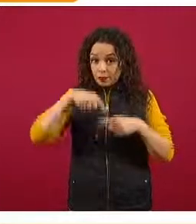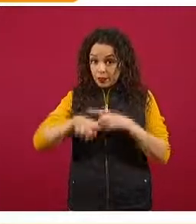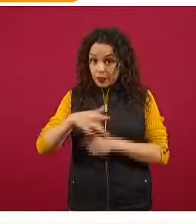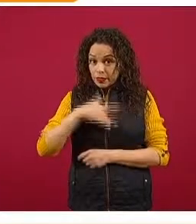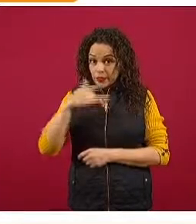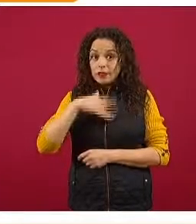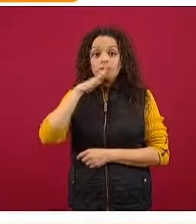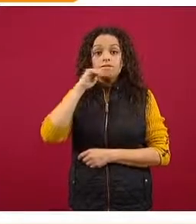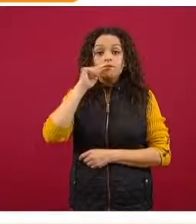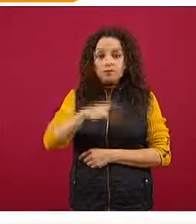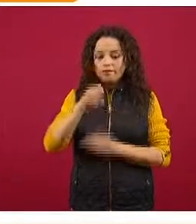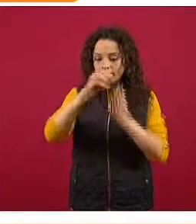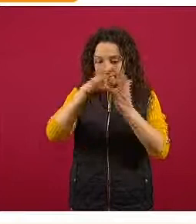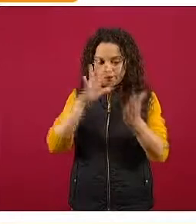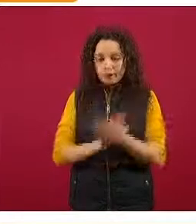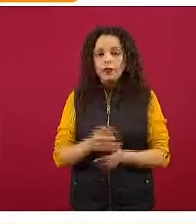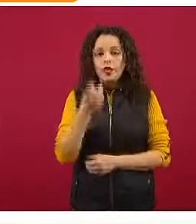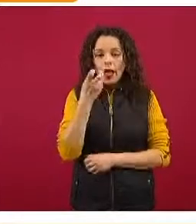sintomatología.